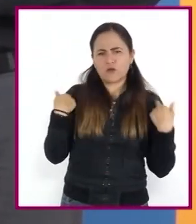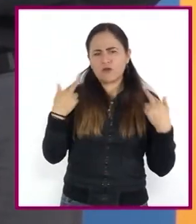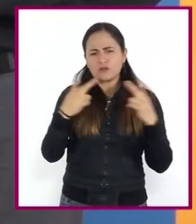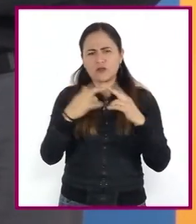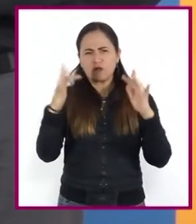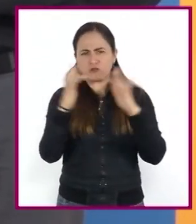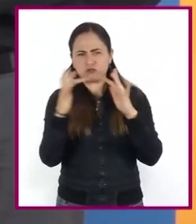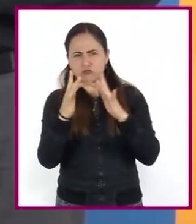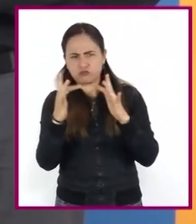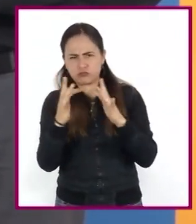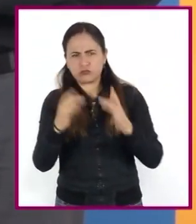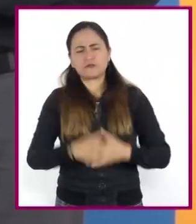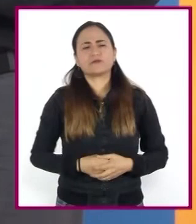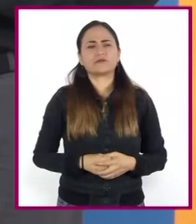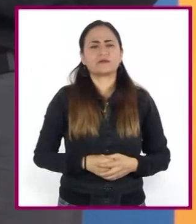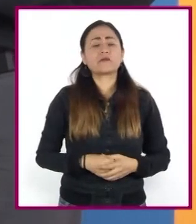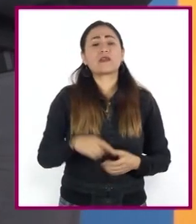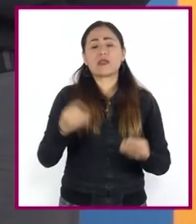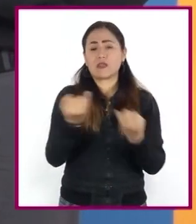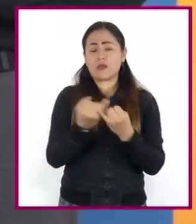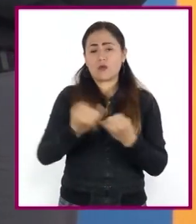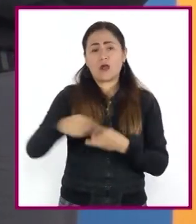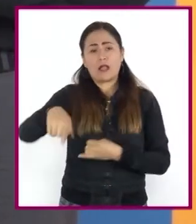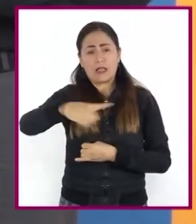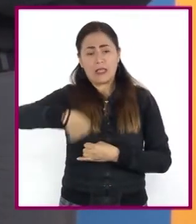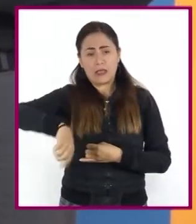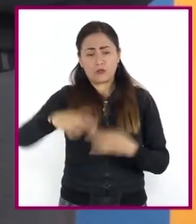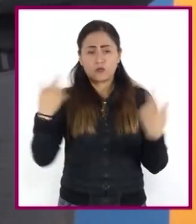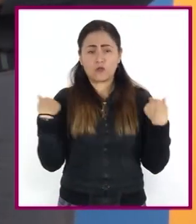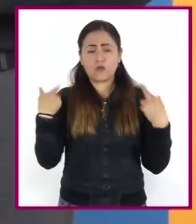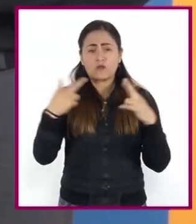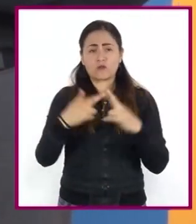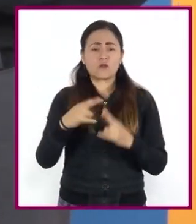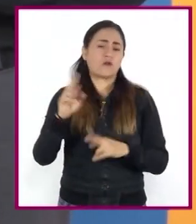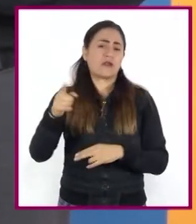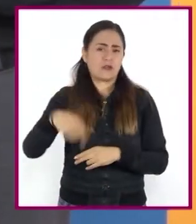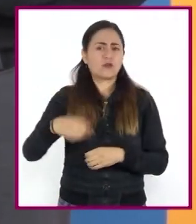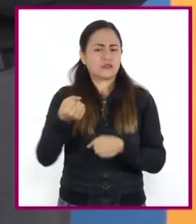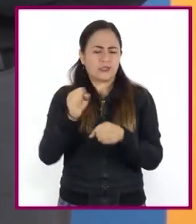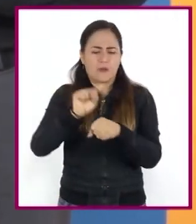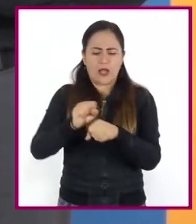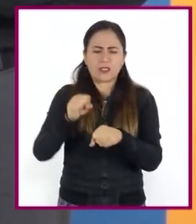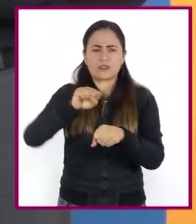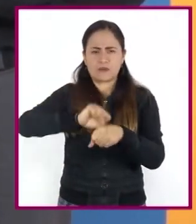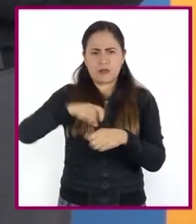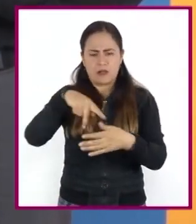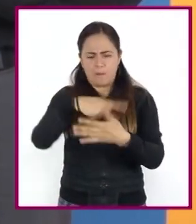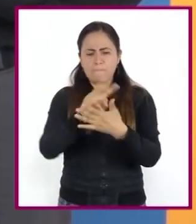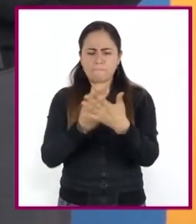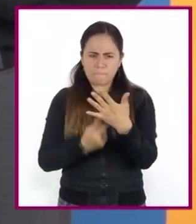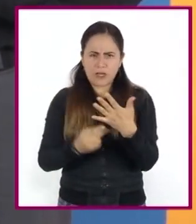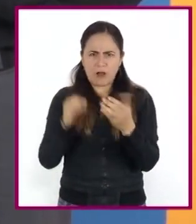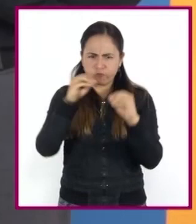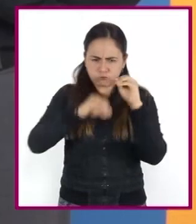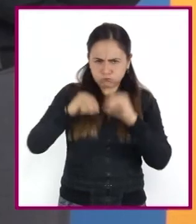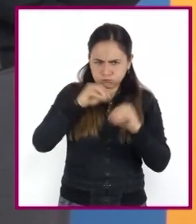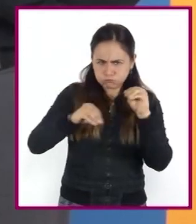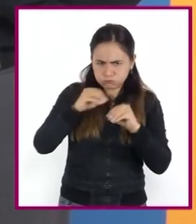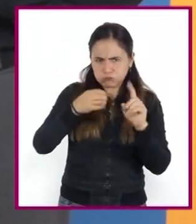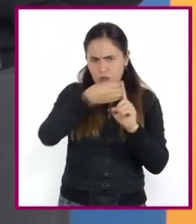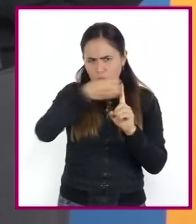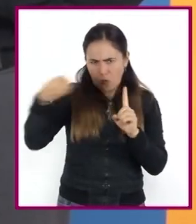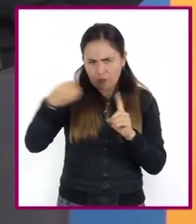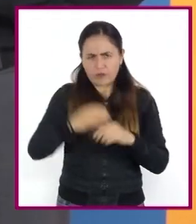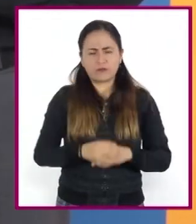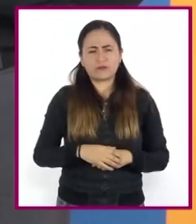con ello, que el equipo de docentes pueda organizar su plan de trabajo semanal. Por lo tanto, vamos a centrar